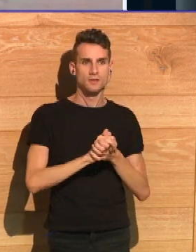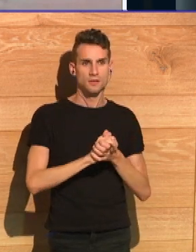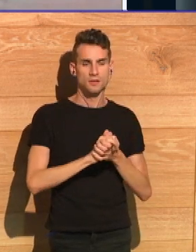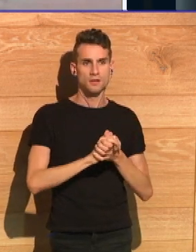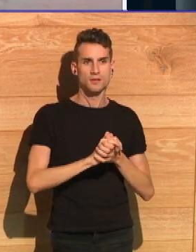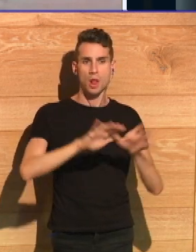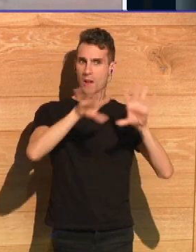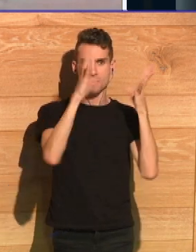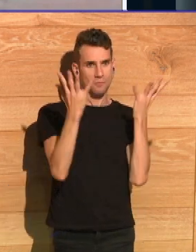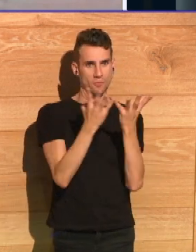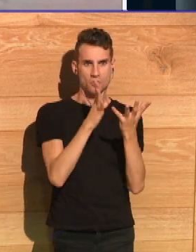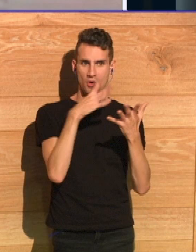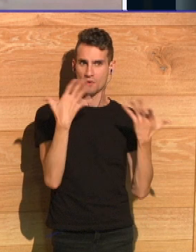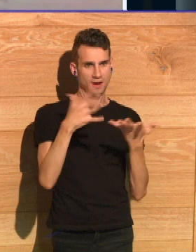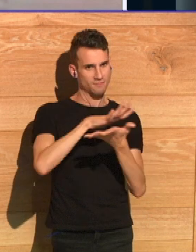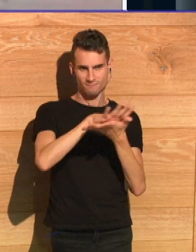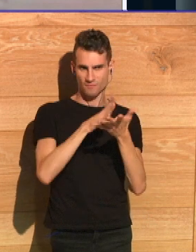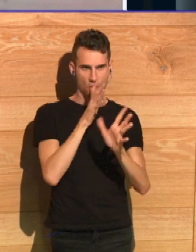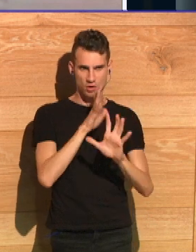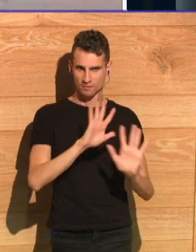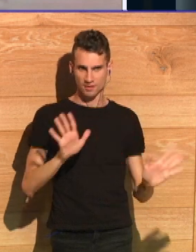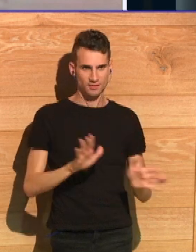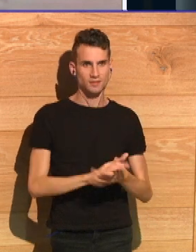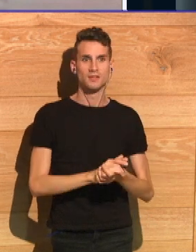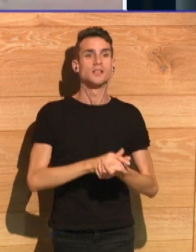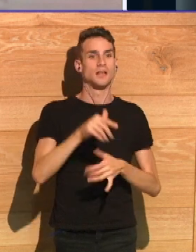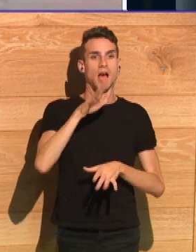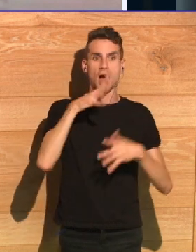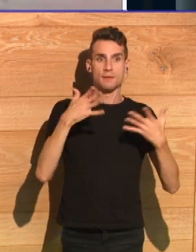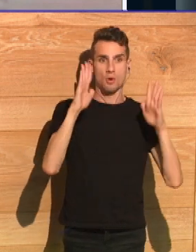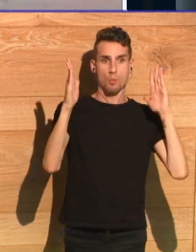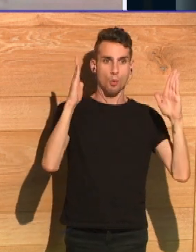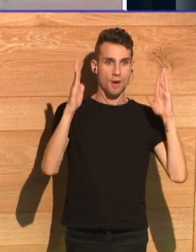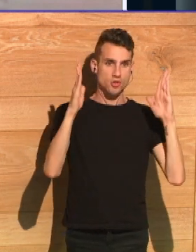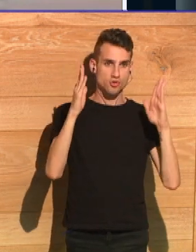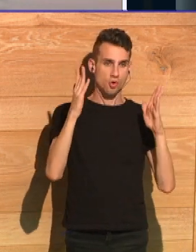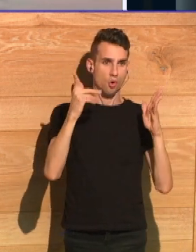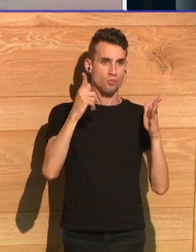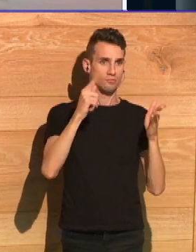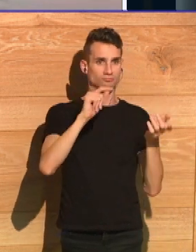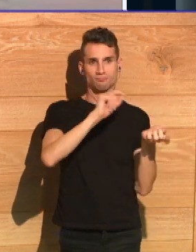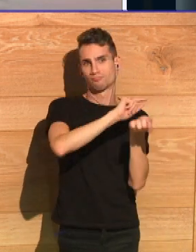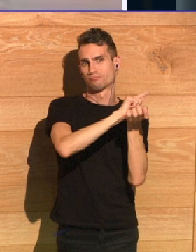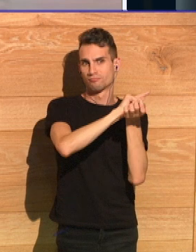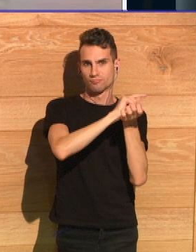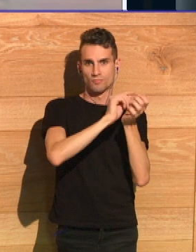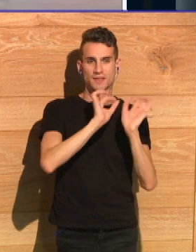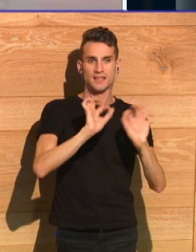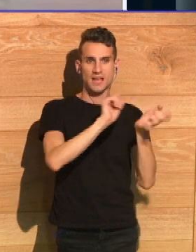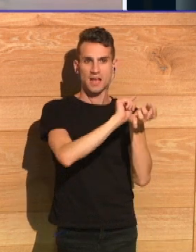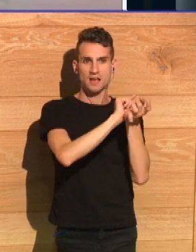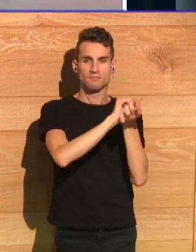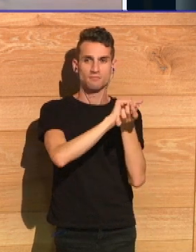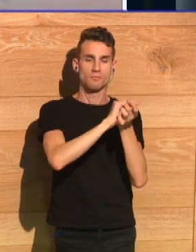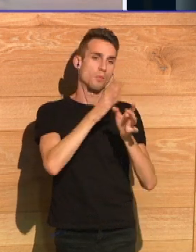está en llamas. Estamos en un momento, el cambio en la situación con